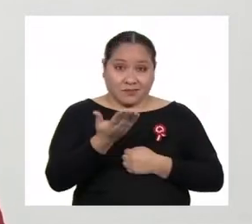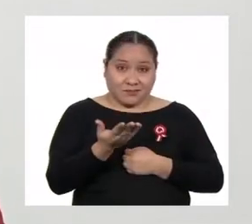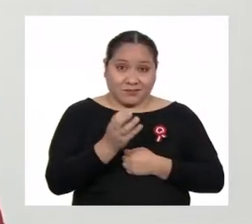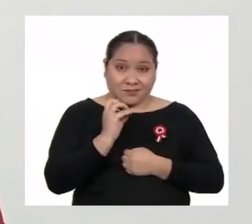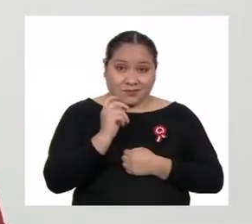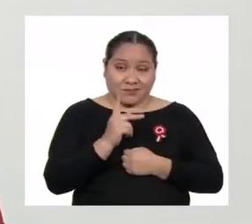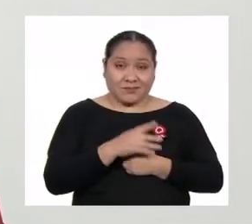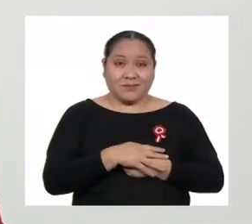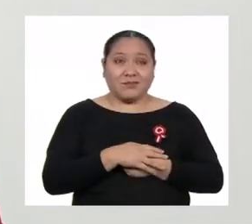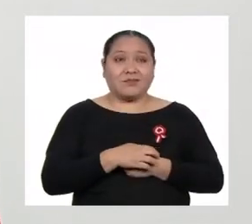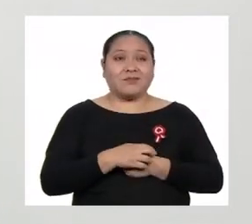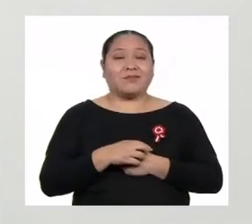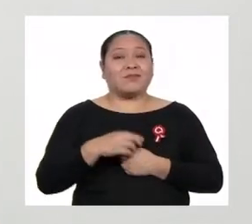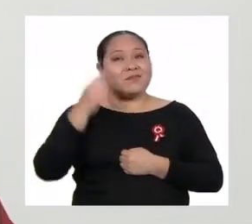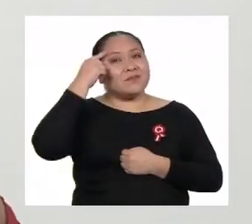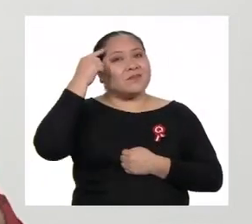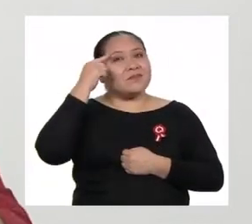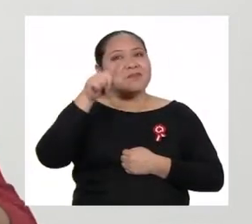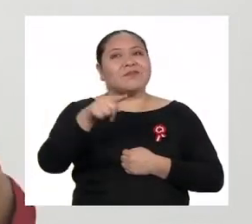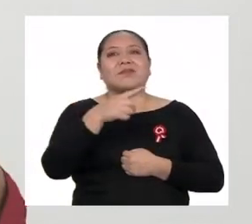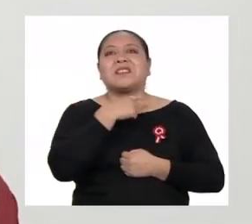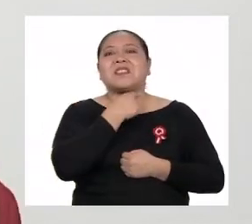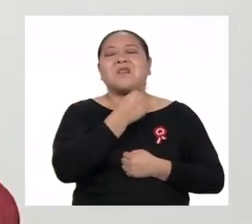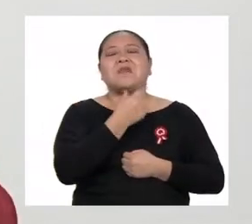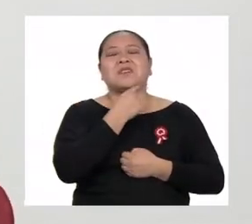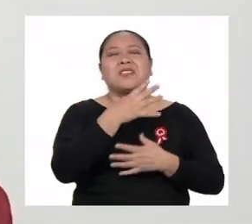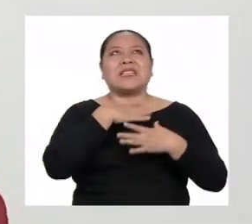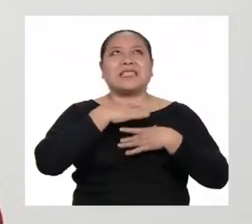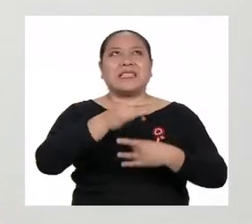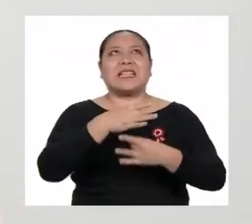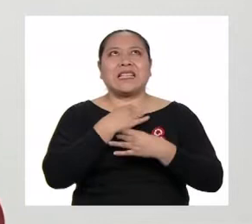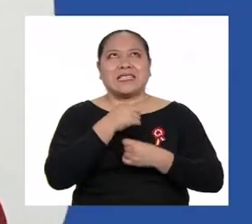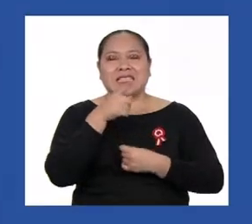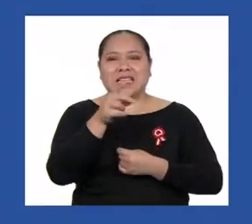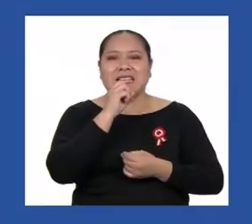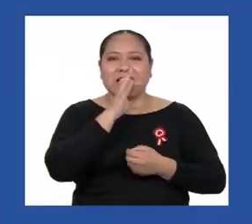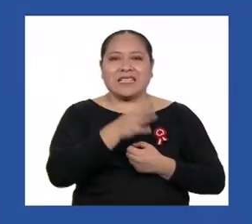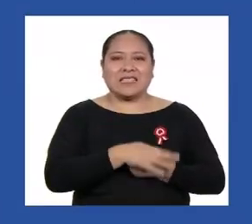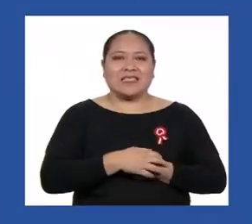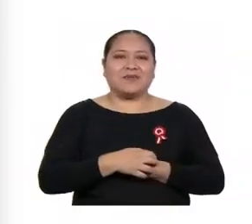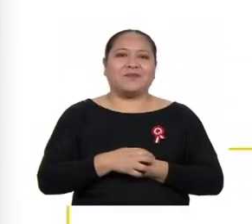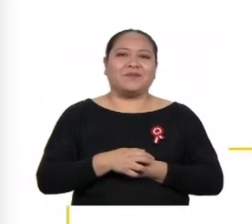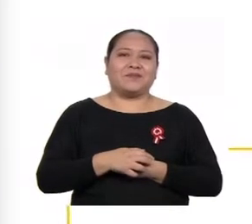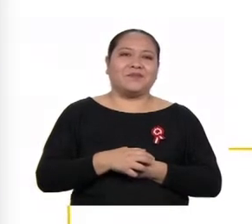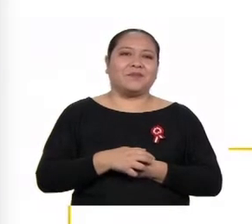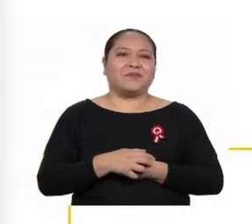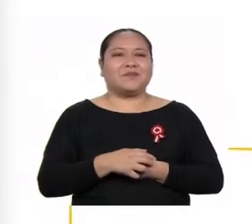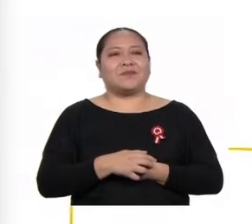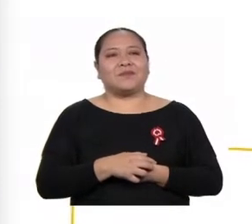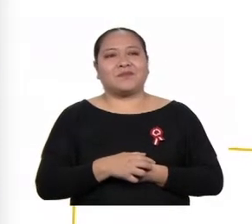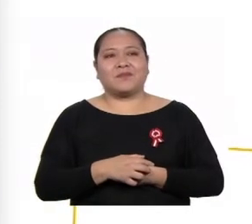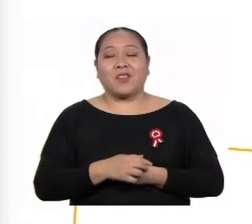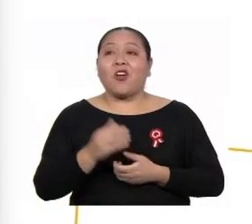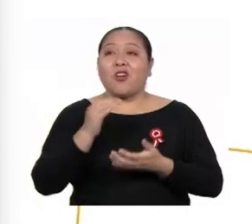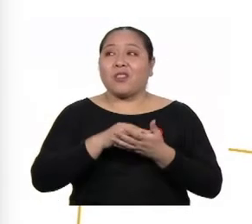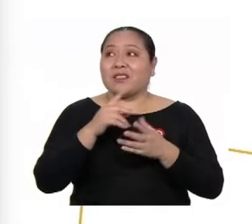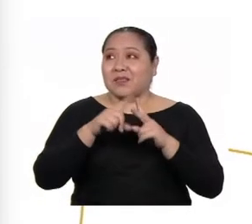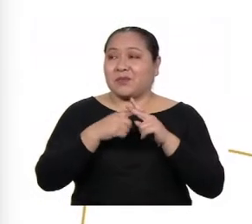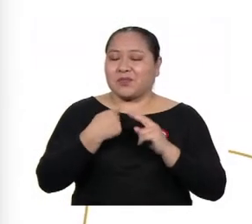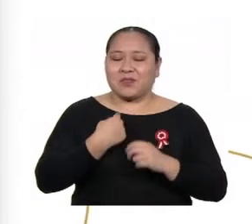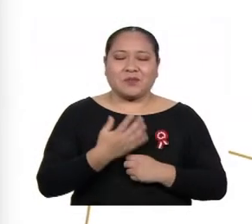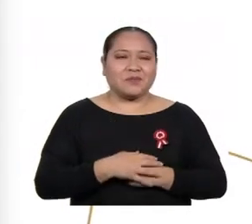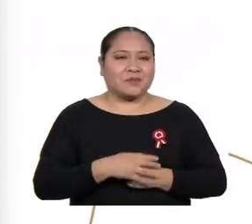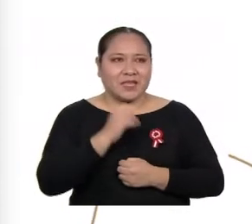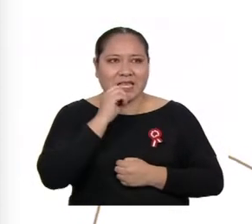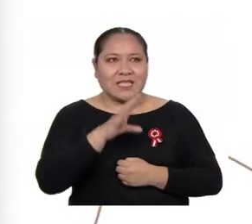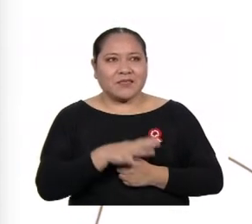parece? Creo que te va a parecer interesante lo que sigue. ¿Vuelvo a empezar yo ya? Dice